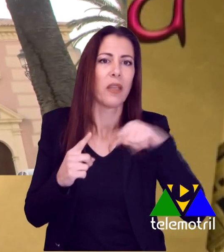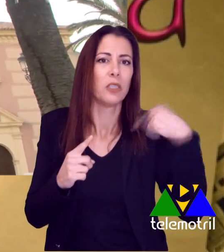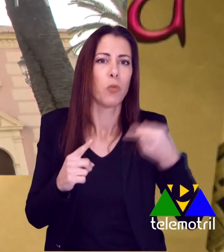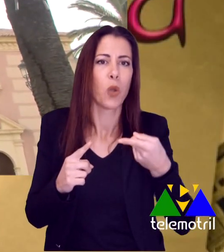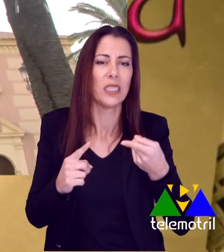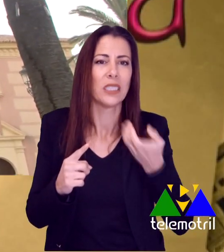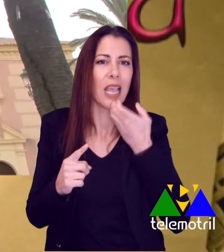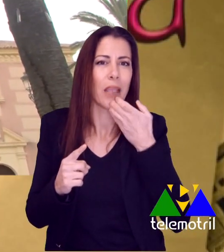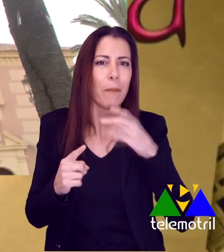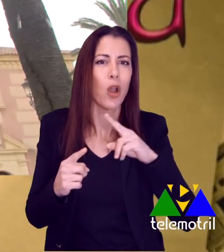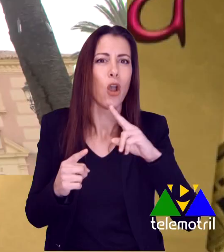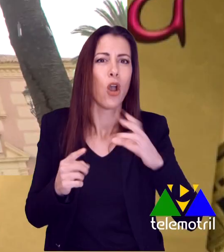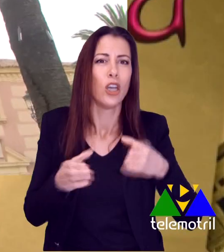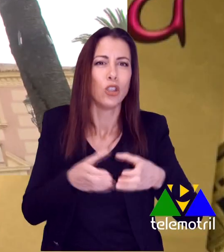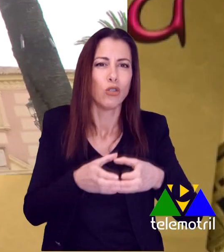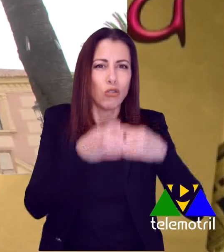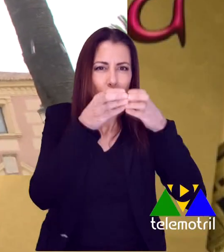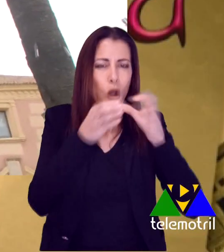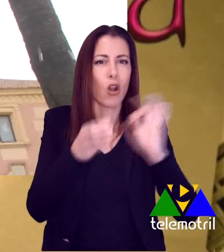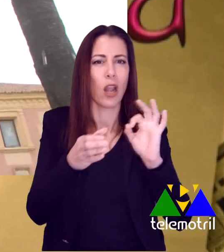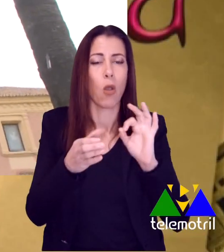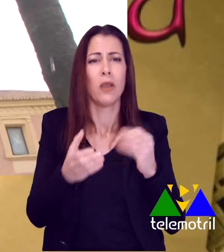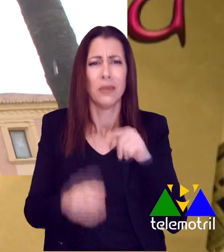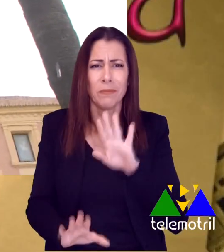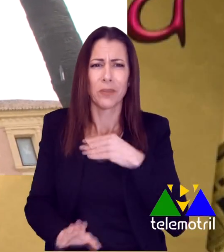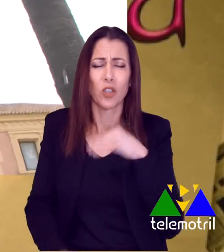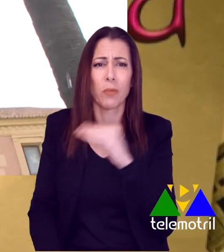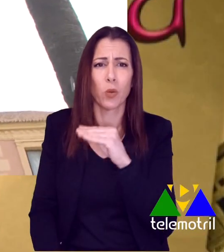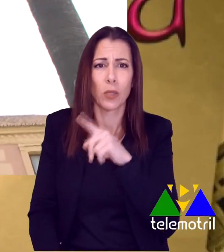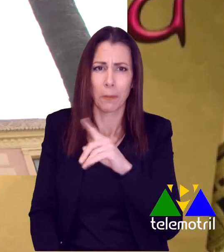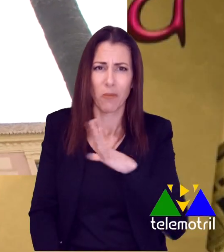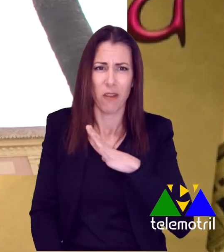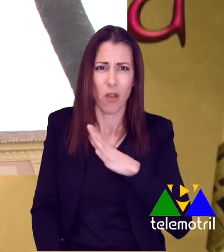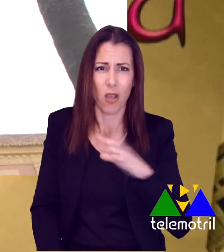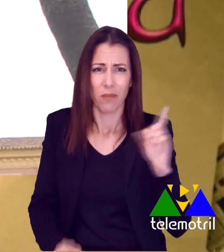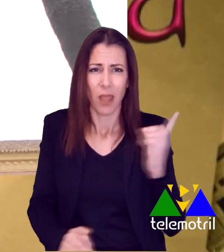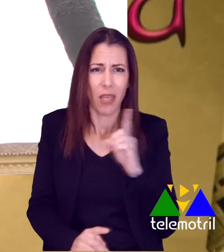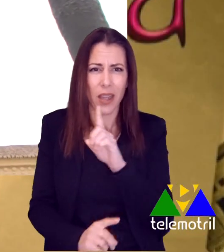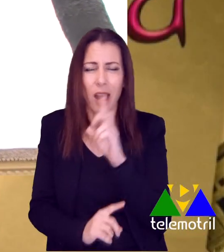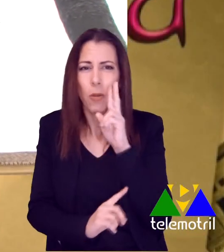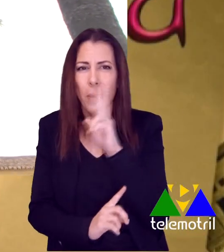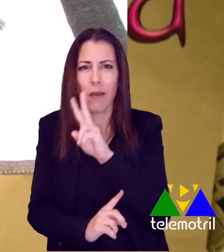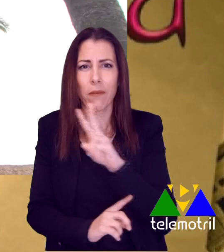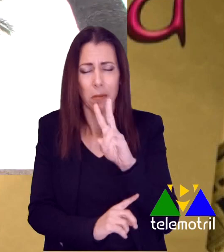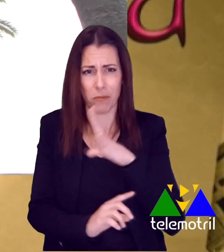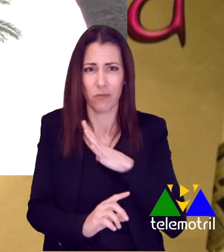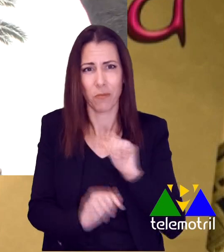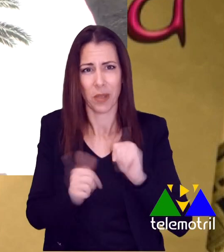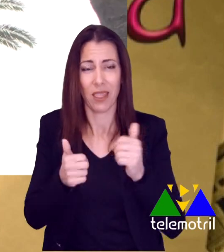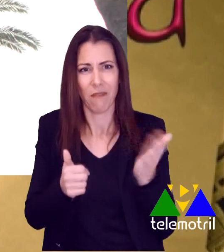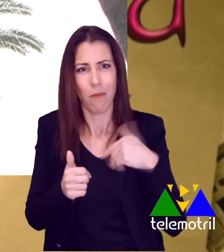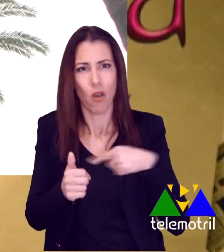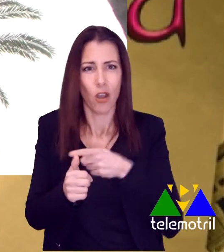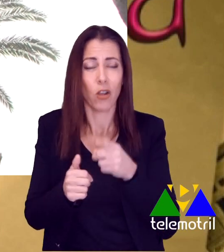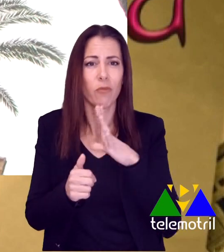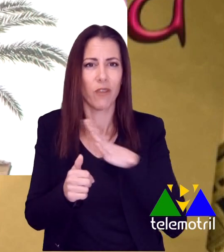el camarín, por ejemplo, la torre, hubiera algún añadido posterior. Eso te iba a preguntar. Vamos a ir acercándonos, si parece, empezamos nuestro recorrido.